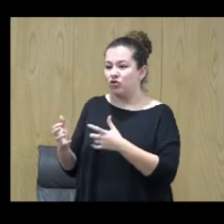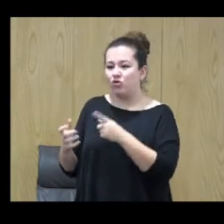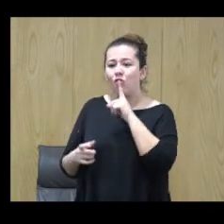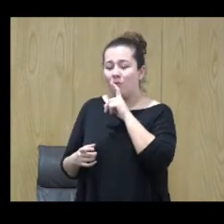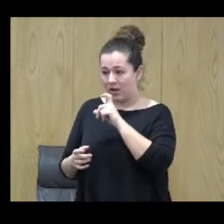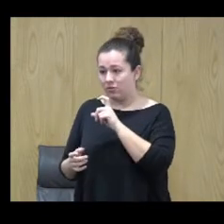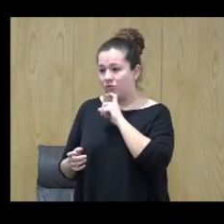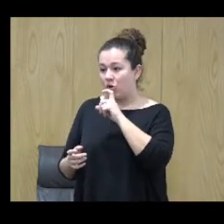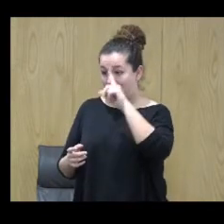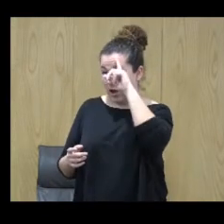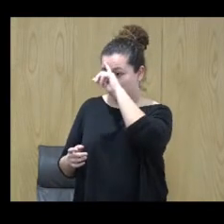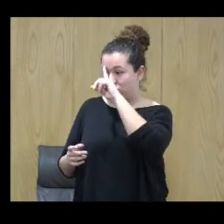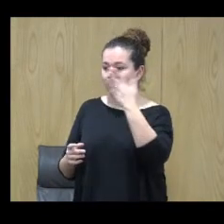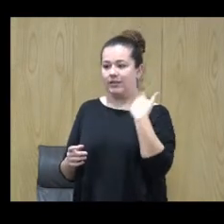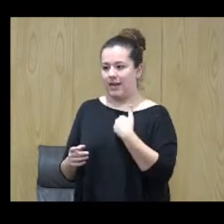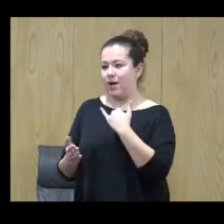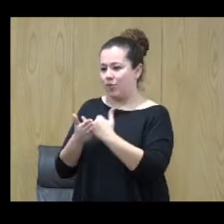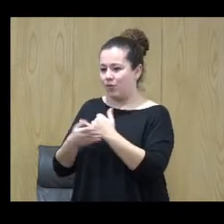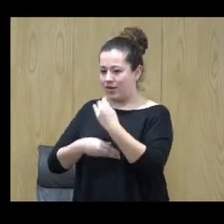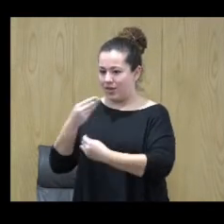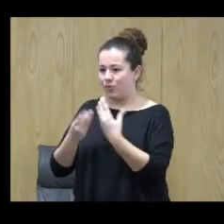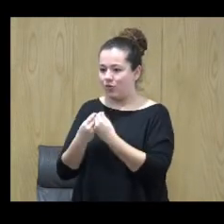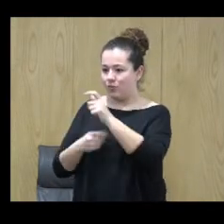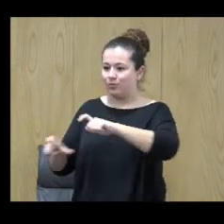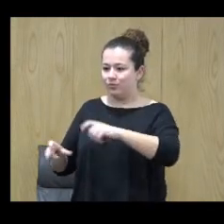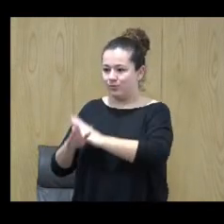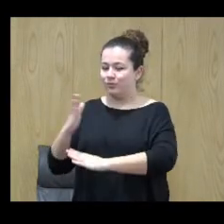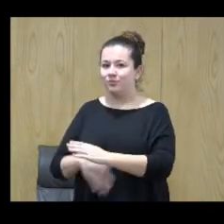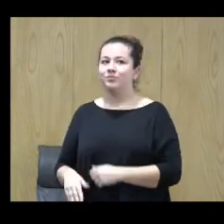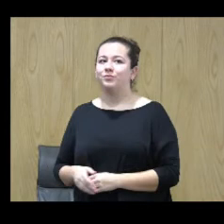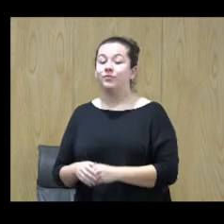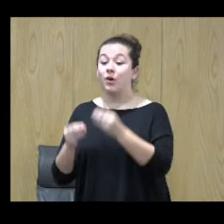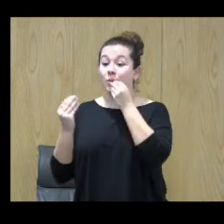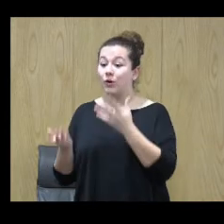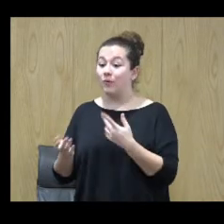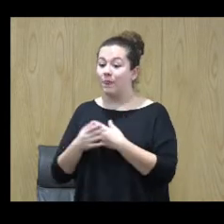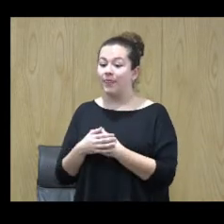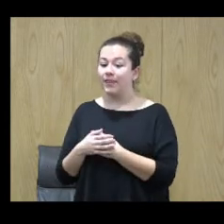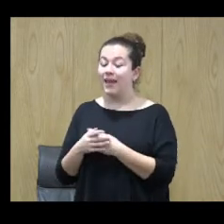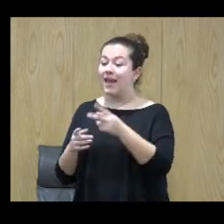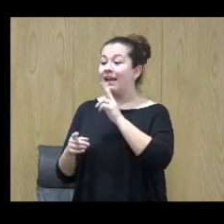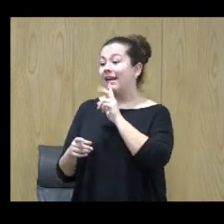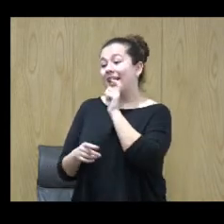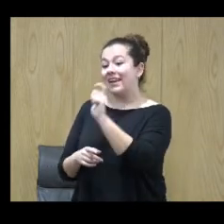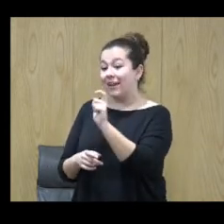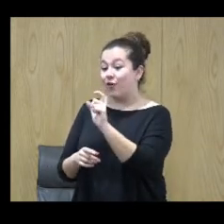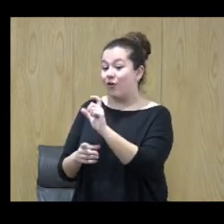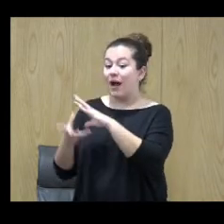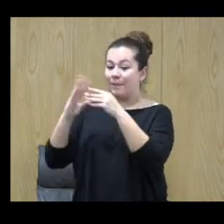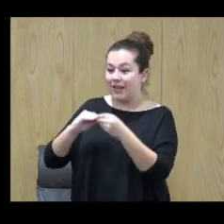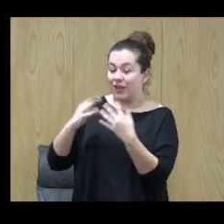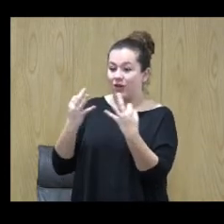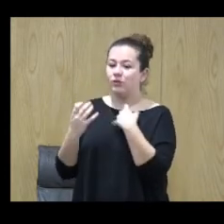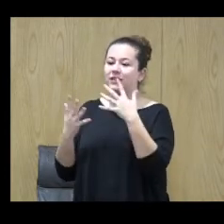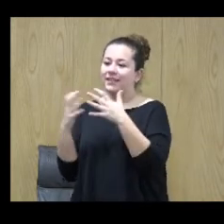ya pasamos la prueba con universitarios. Bueno, ¿qué es el criterio de aplicación? Bueno, pues tenemos textos e